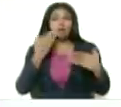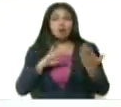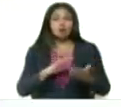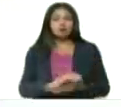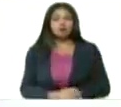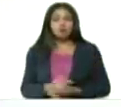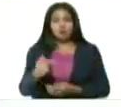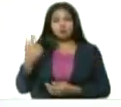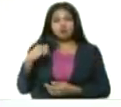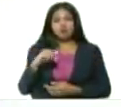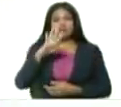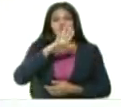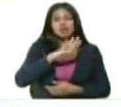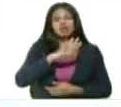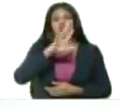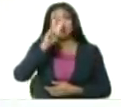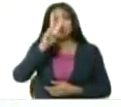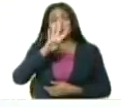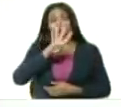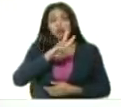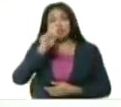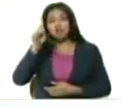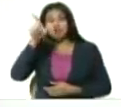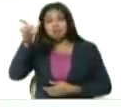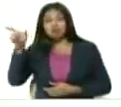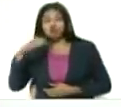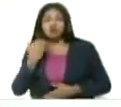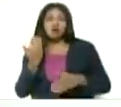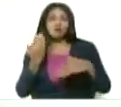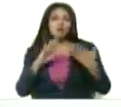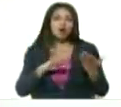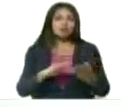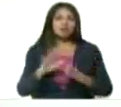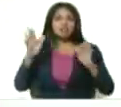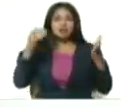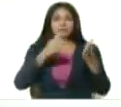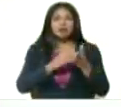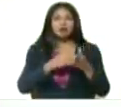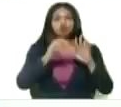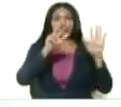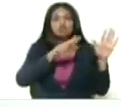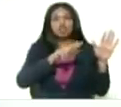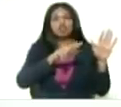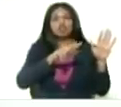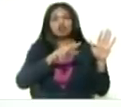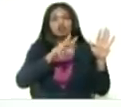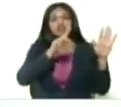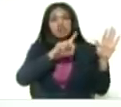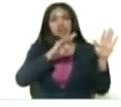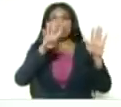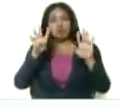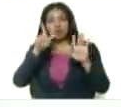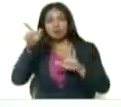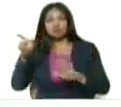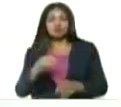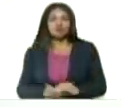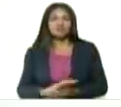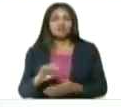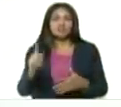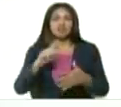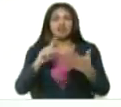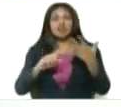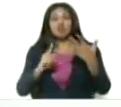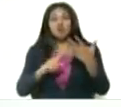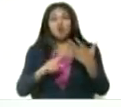tiene 541 fallecidos para llegar a 10.869 en Francia. Quinto lugar,